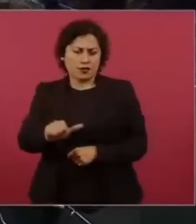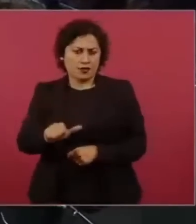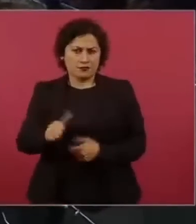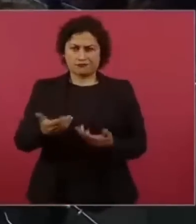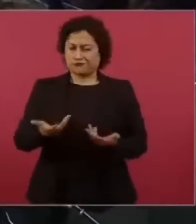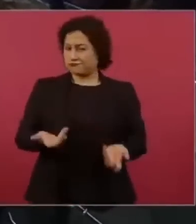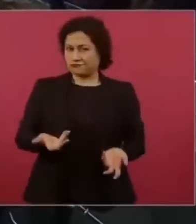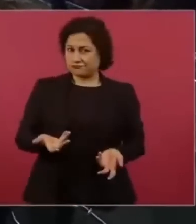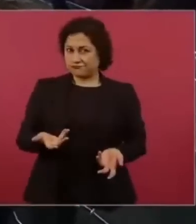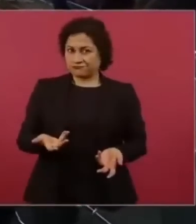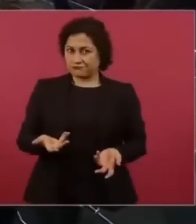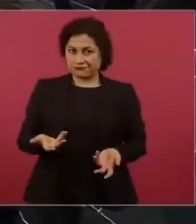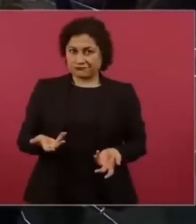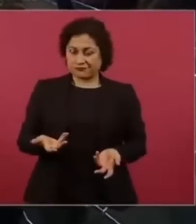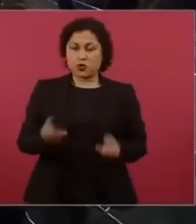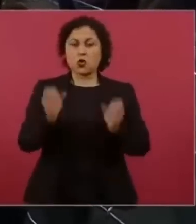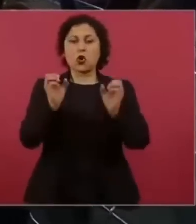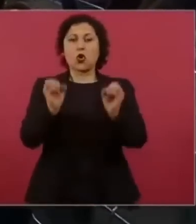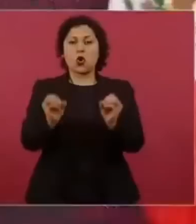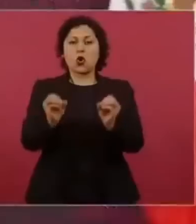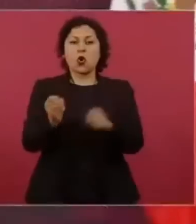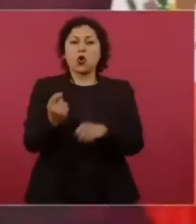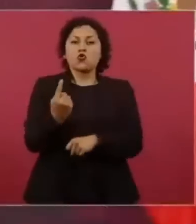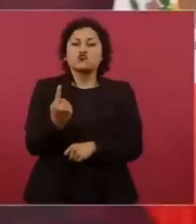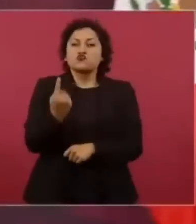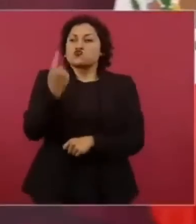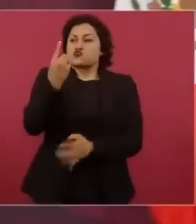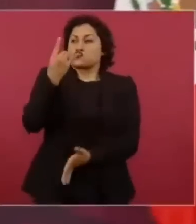o bajo el dominio de una corporación